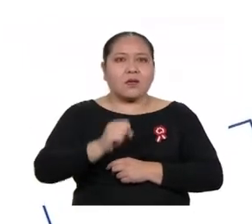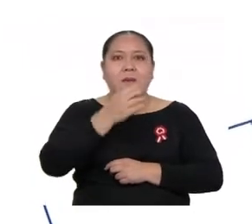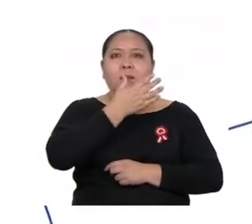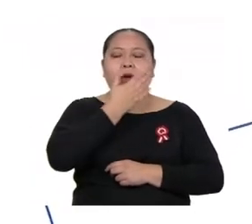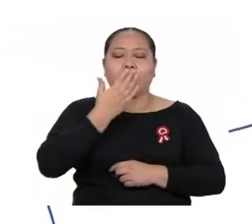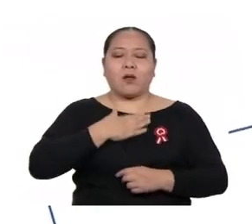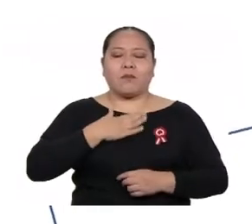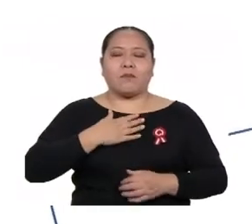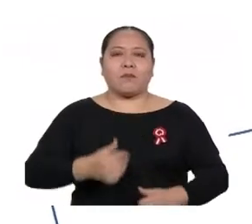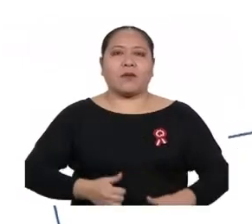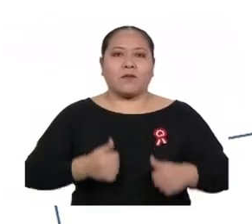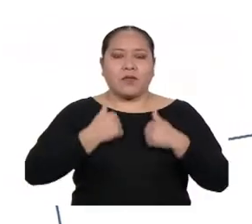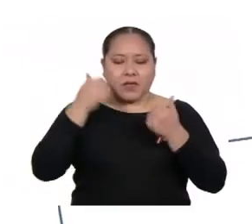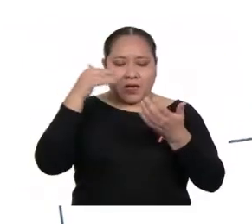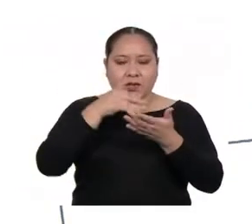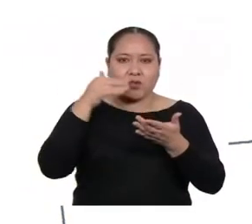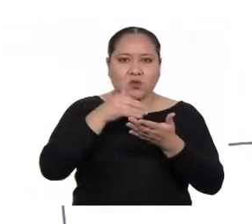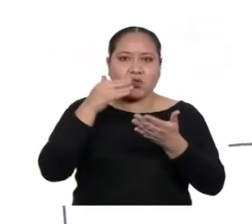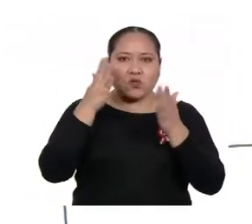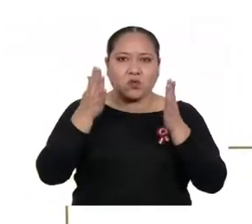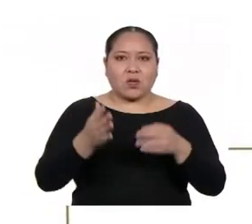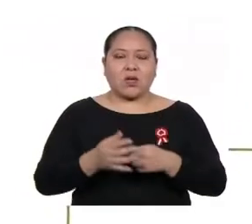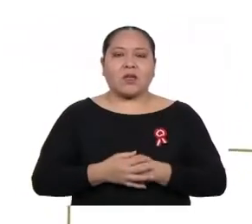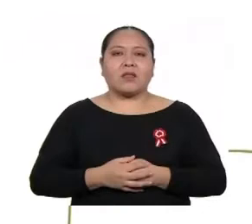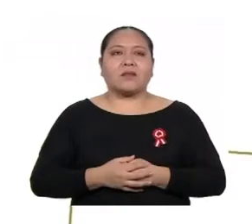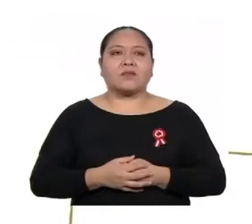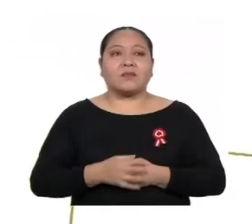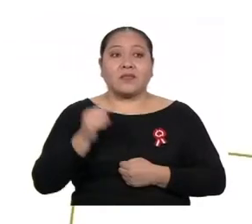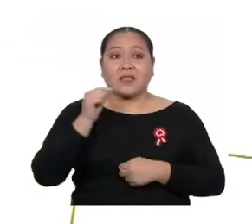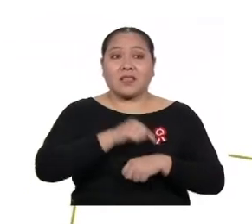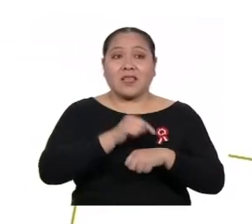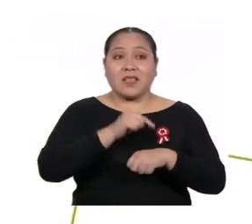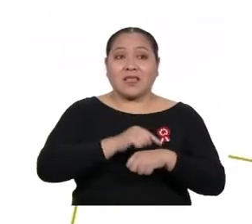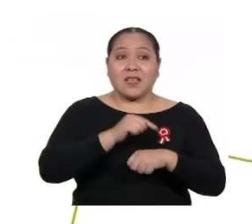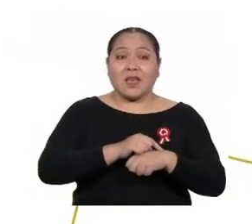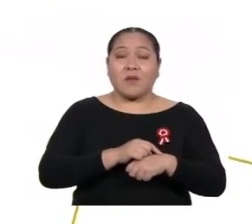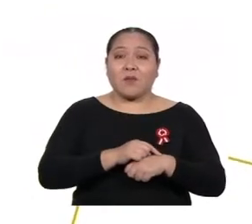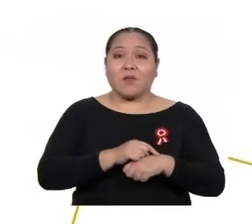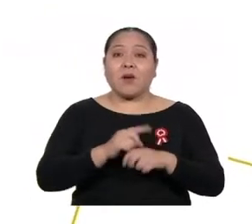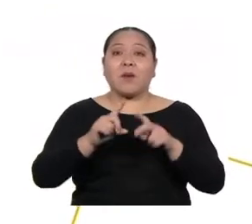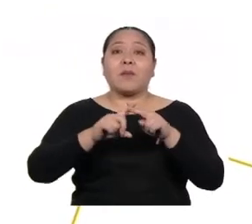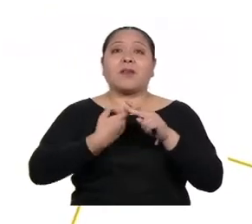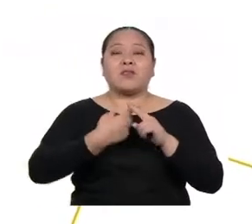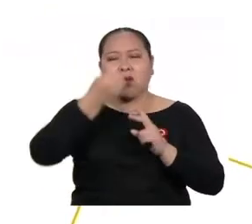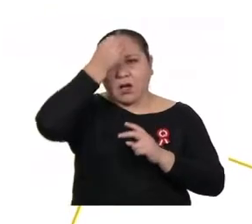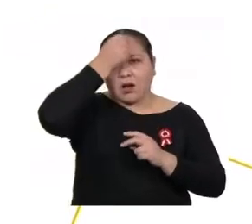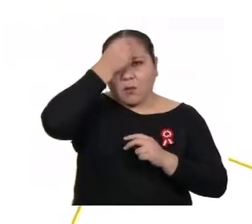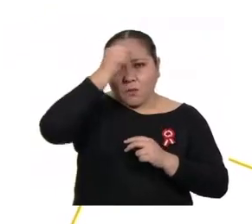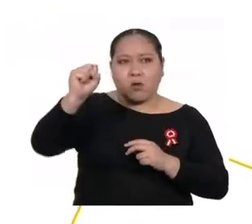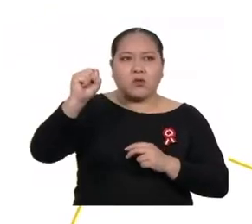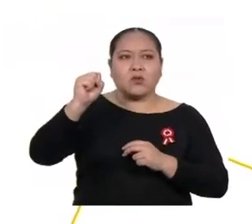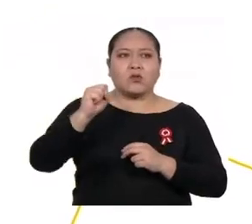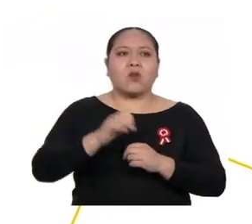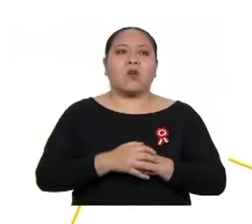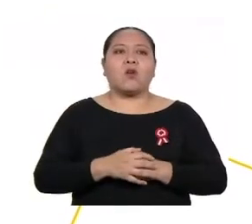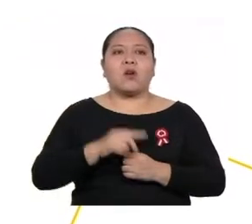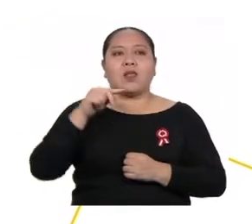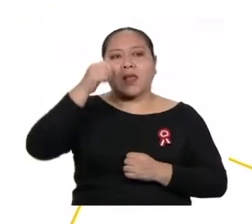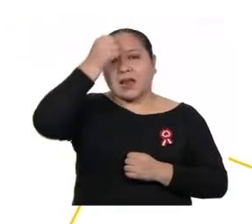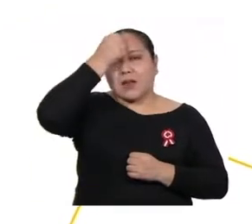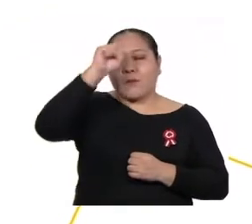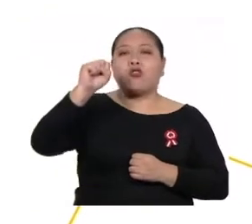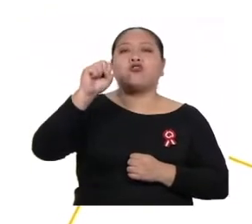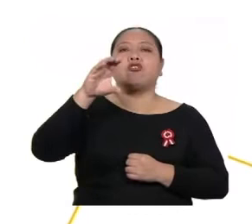mi vida por el estudio. En ese tiempo estalló una revolución, la Revolución